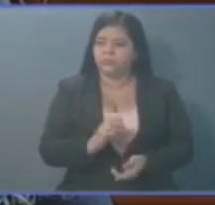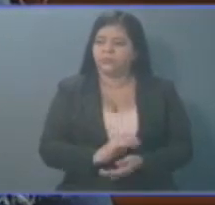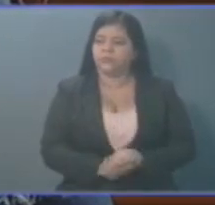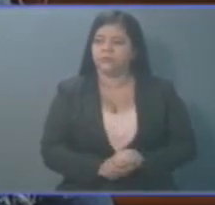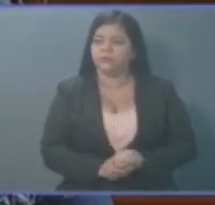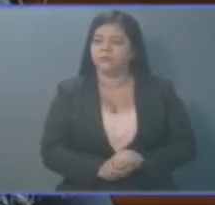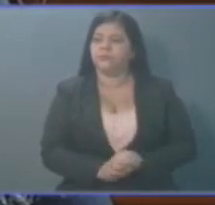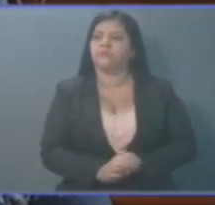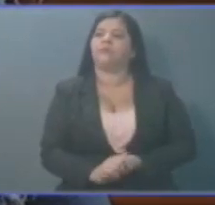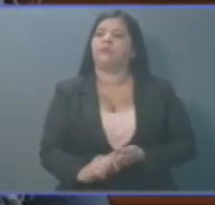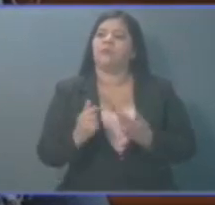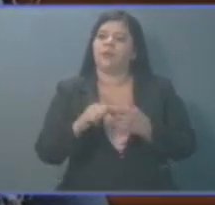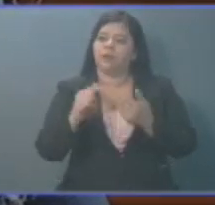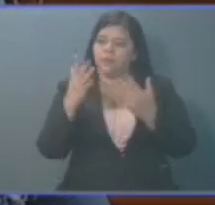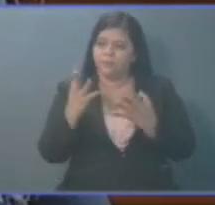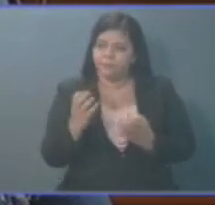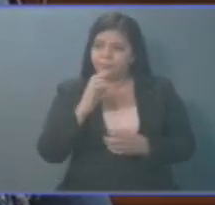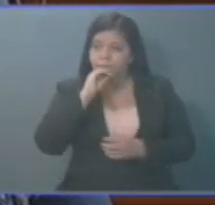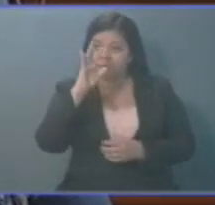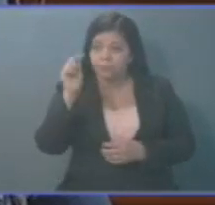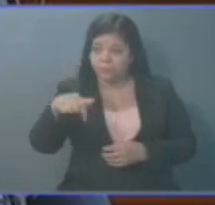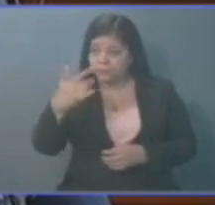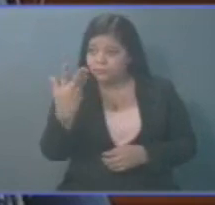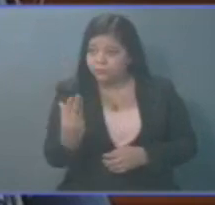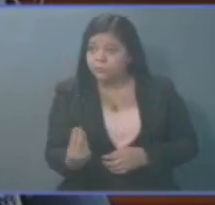Solo comentarles que hasta el día de hoy,